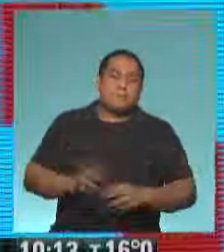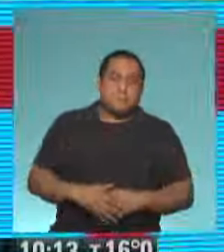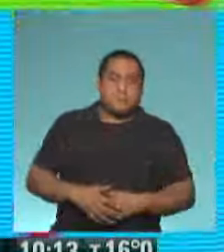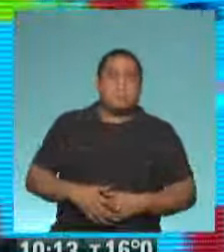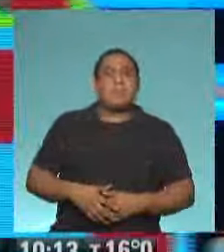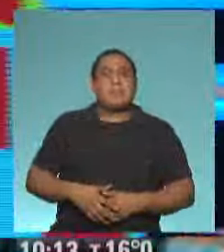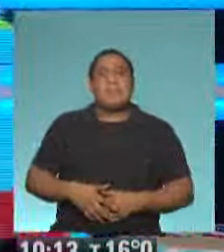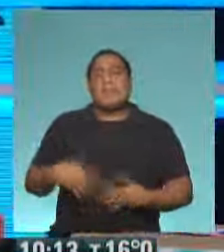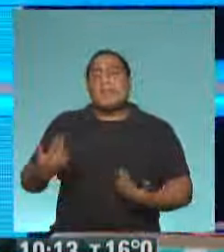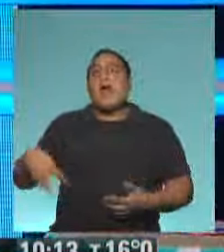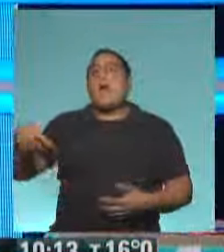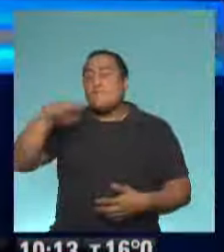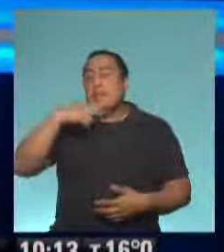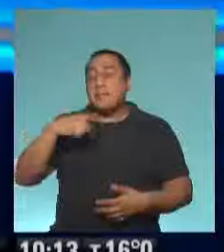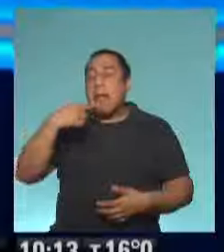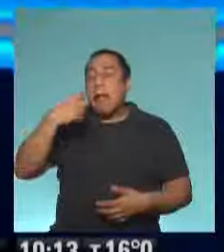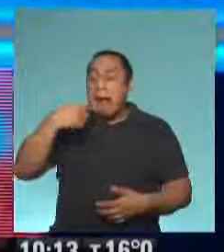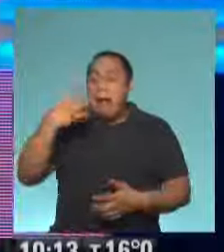Adelantando. Hoy es viernes carnaval. Para mi lengua